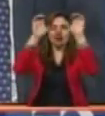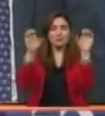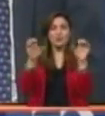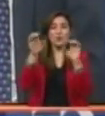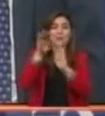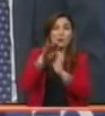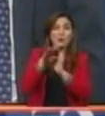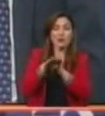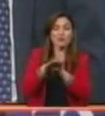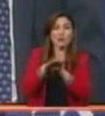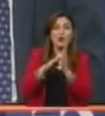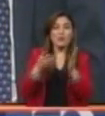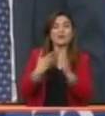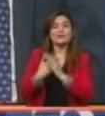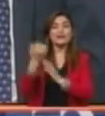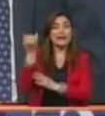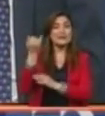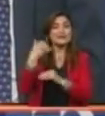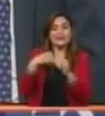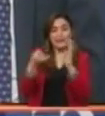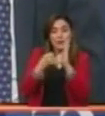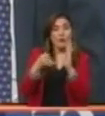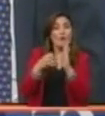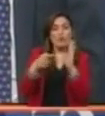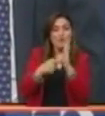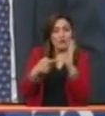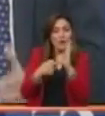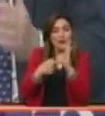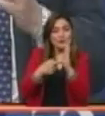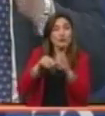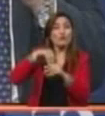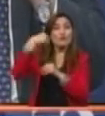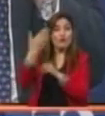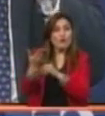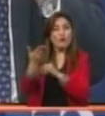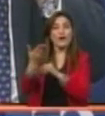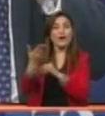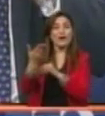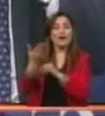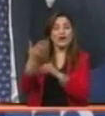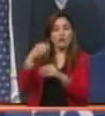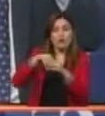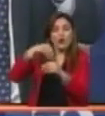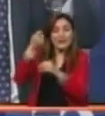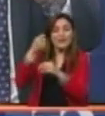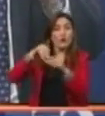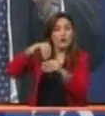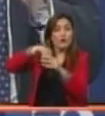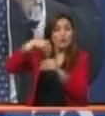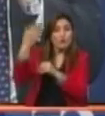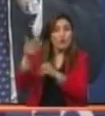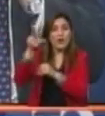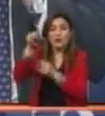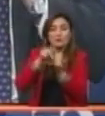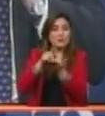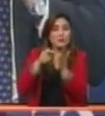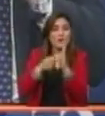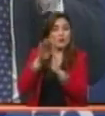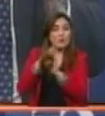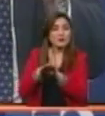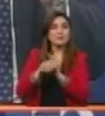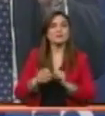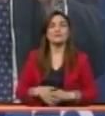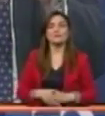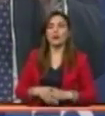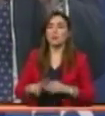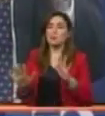reducción paulatina del ISD. Sí, le decía al inicio, es una muy buena intención, está ahorita pareciera